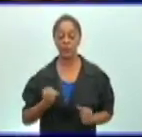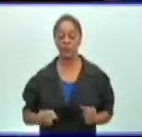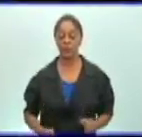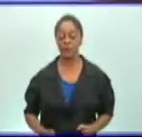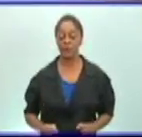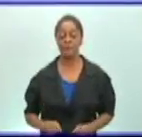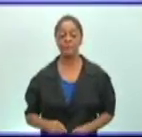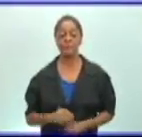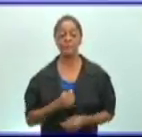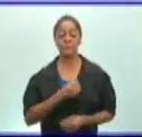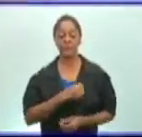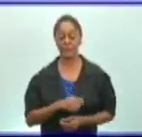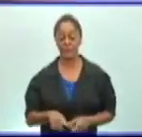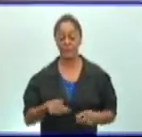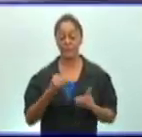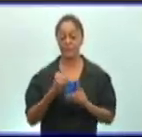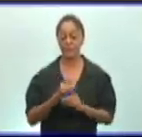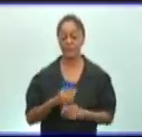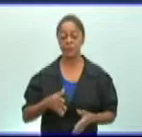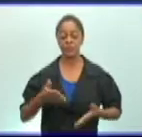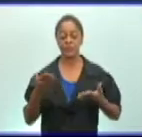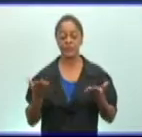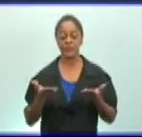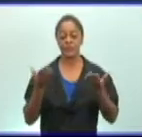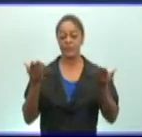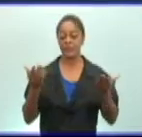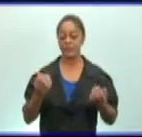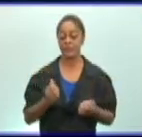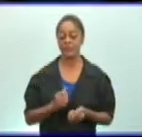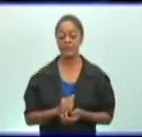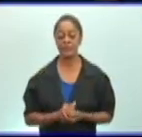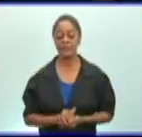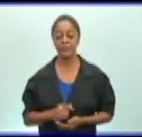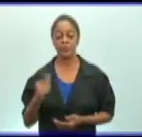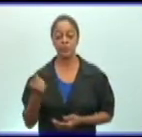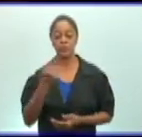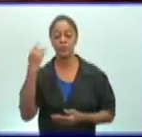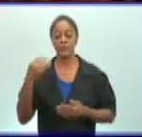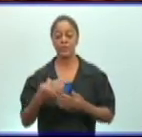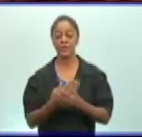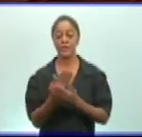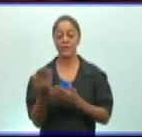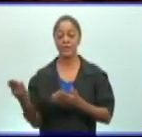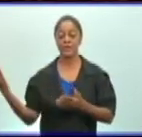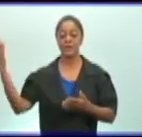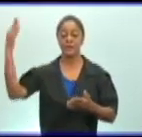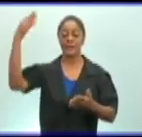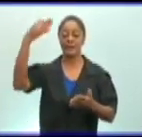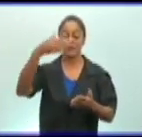aferrado tendré que superar. Un día